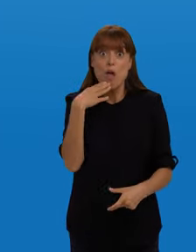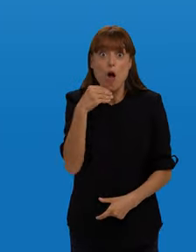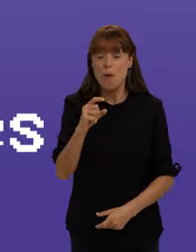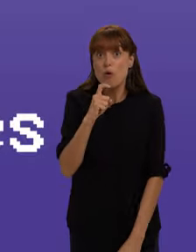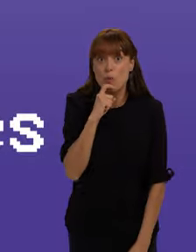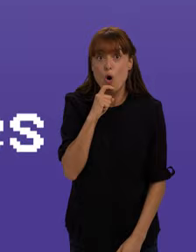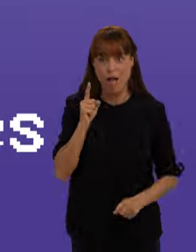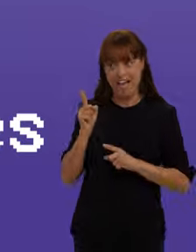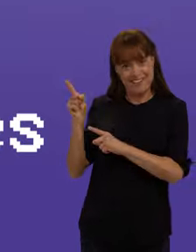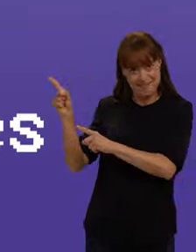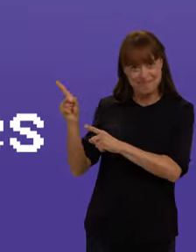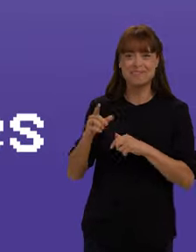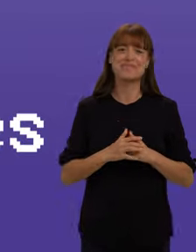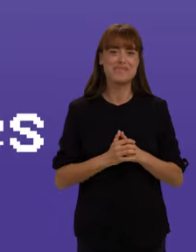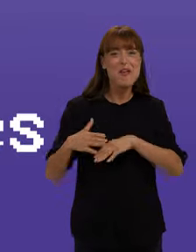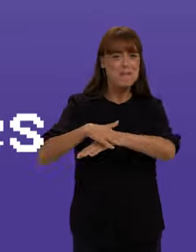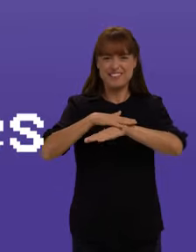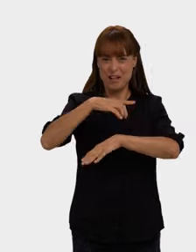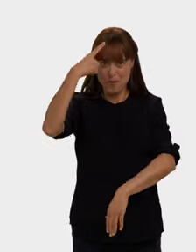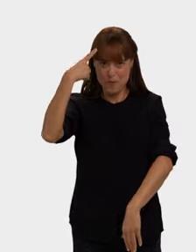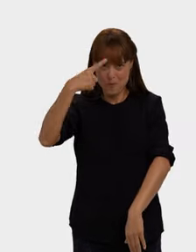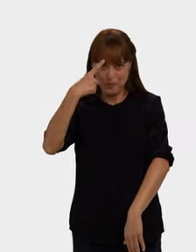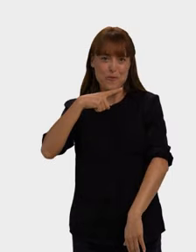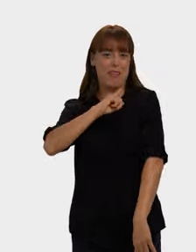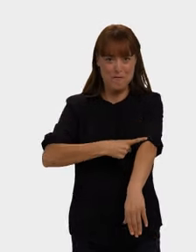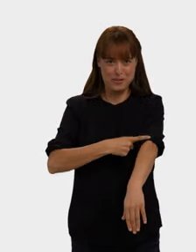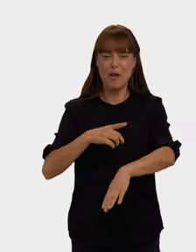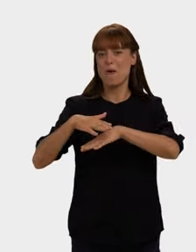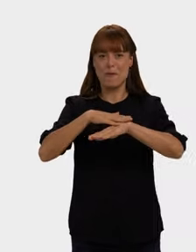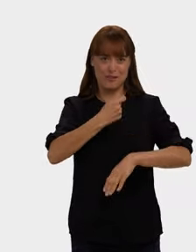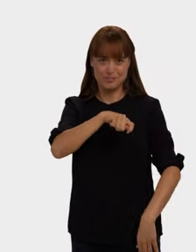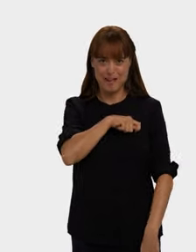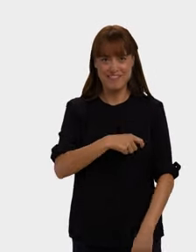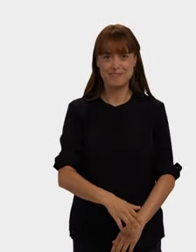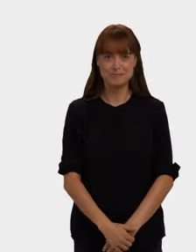cultural en bonoculturajoven.co.es. Ministerio de Cultura e Deporte, Goberno de España.